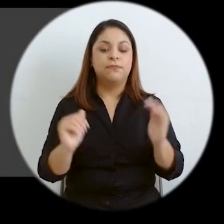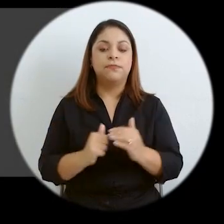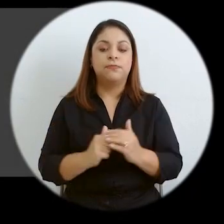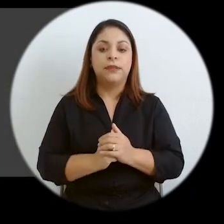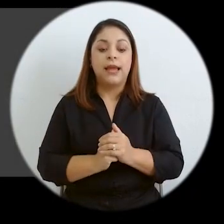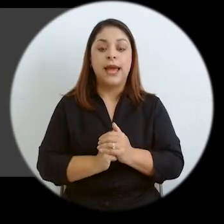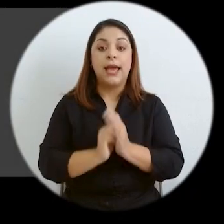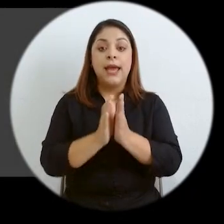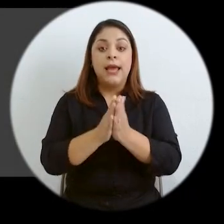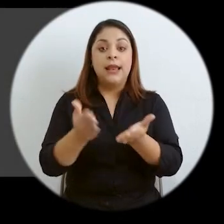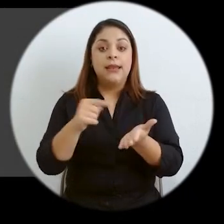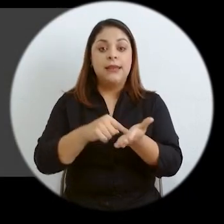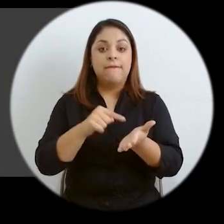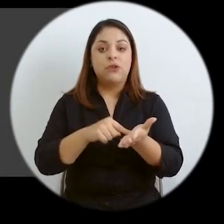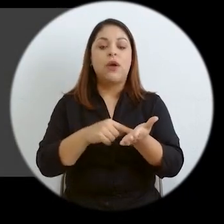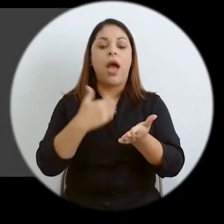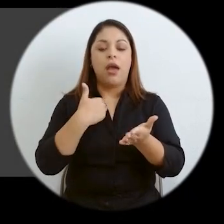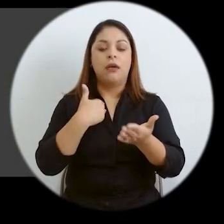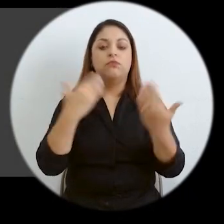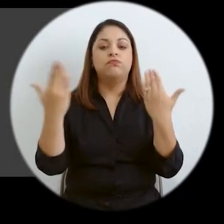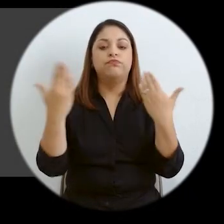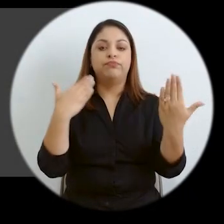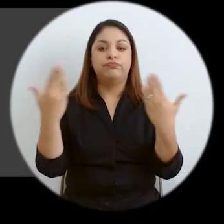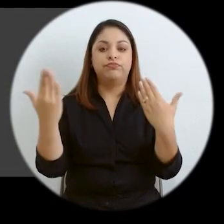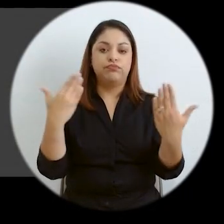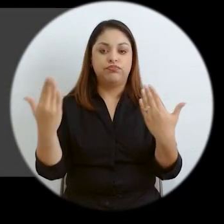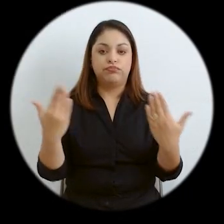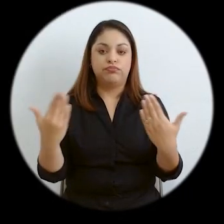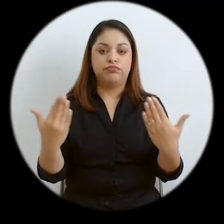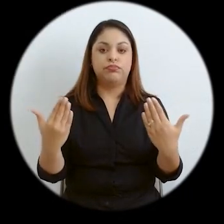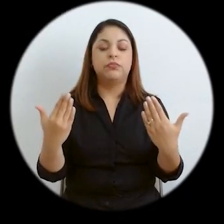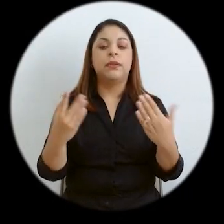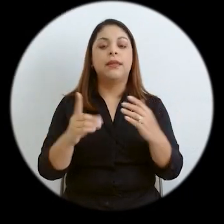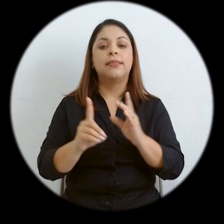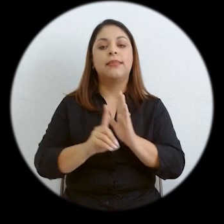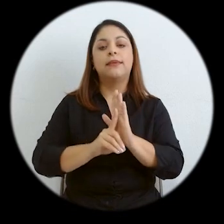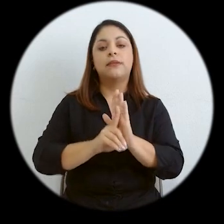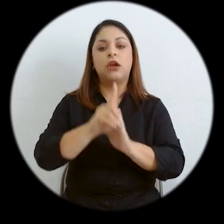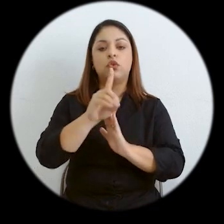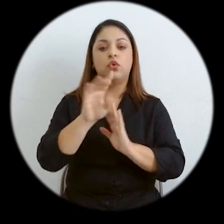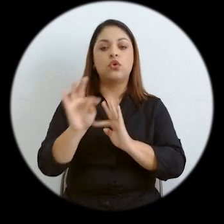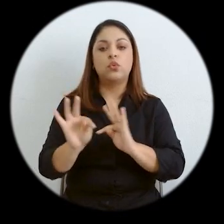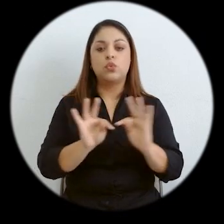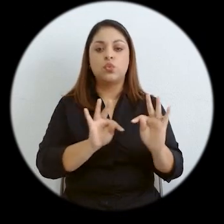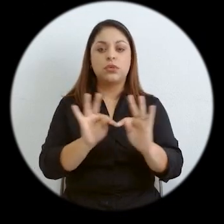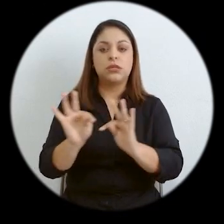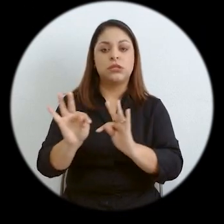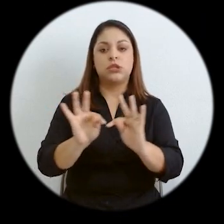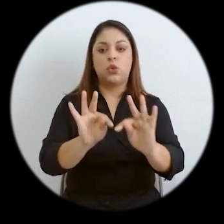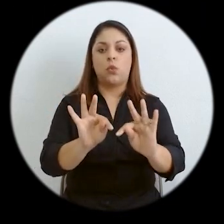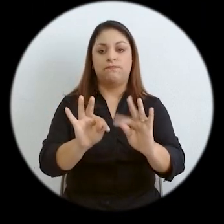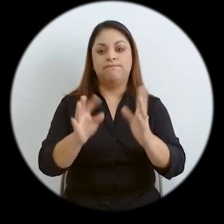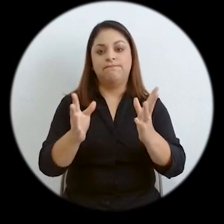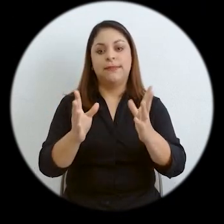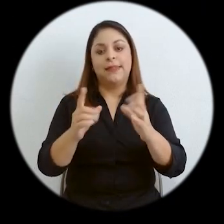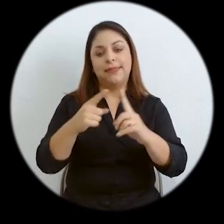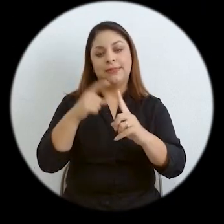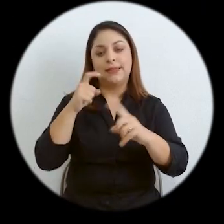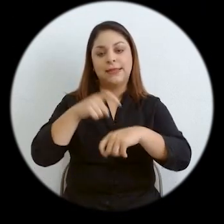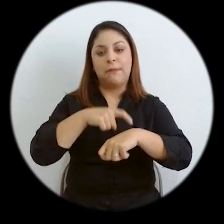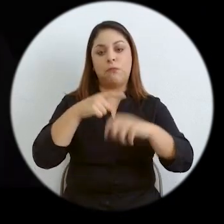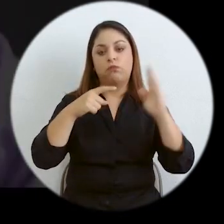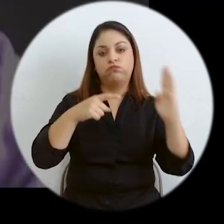2016. Y realmente en el libro pues hacemos esas comparaciones desde el desarrollo turístico, que prácticamente presenta